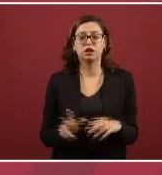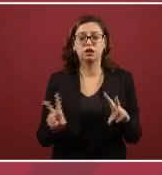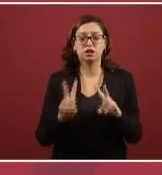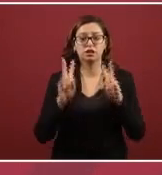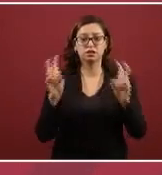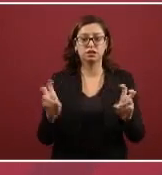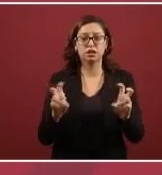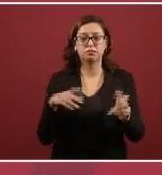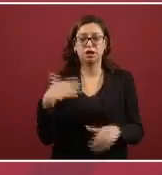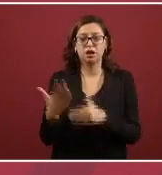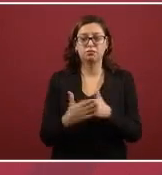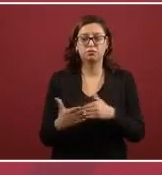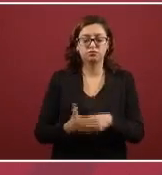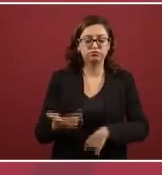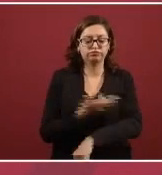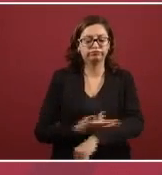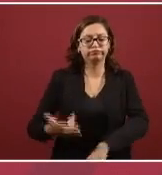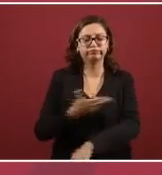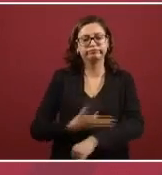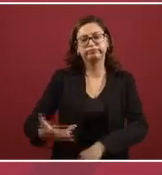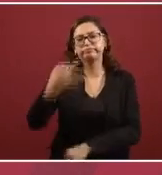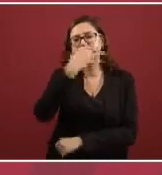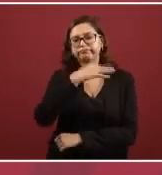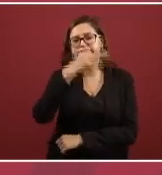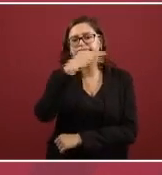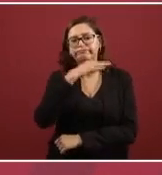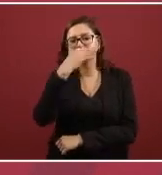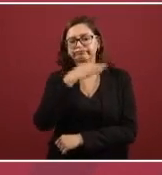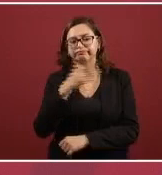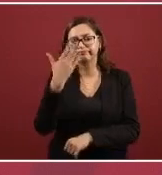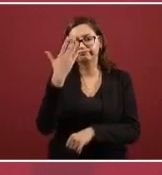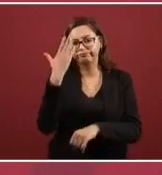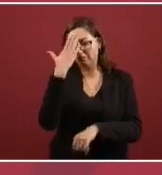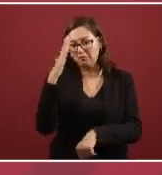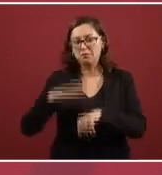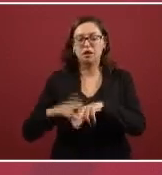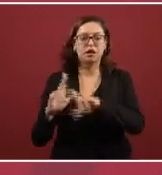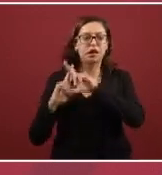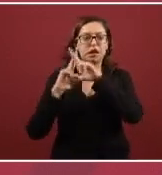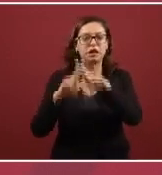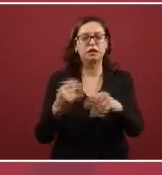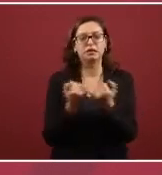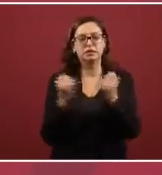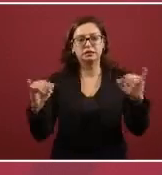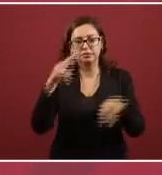los festejos por la independencia de México.